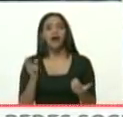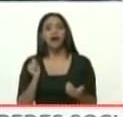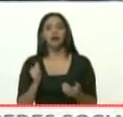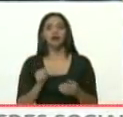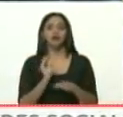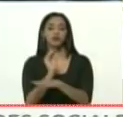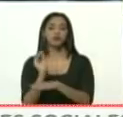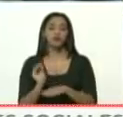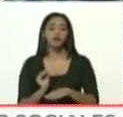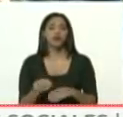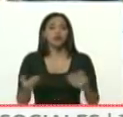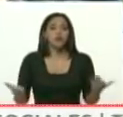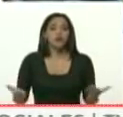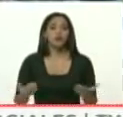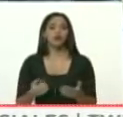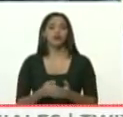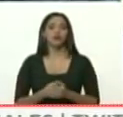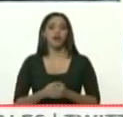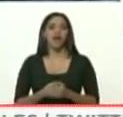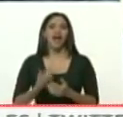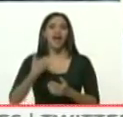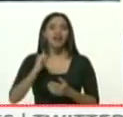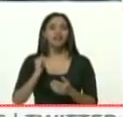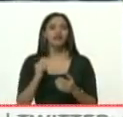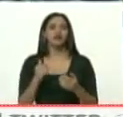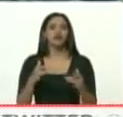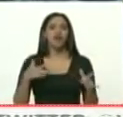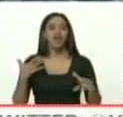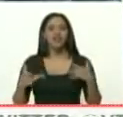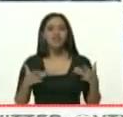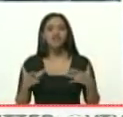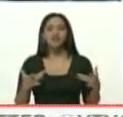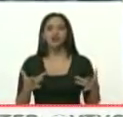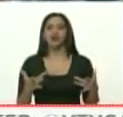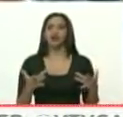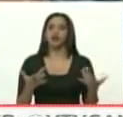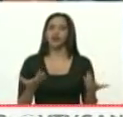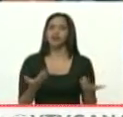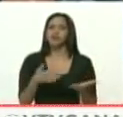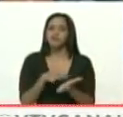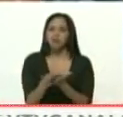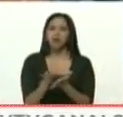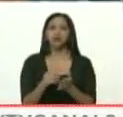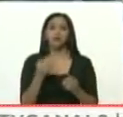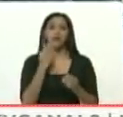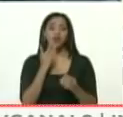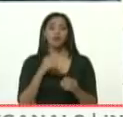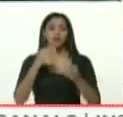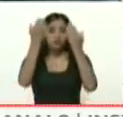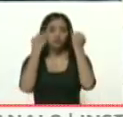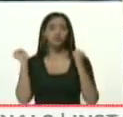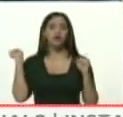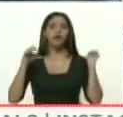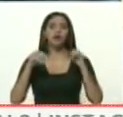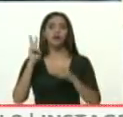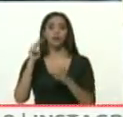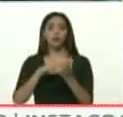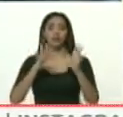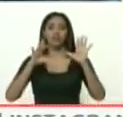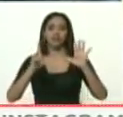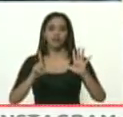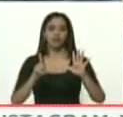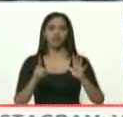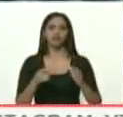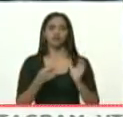que algún hecho de esta magnitud ocurra. Por ejemplo, en las guarimbas de 2017